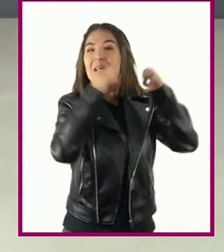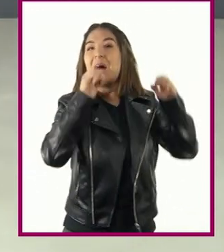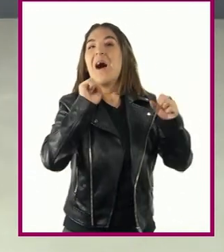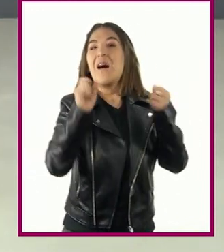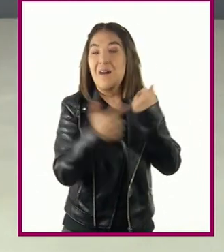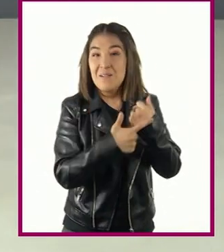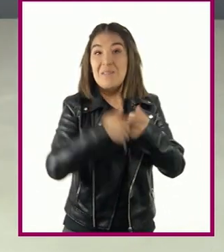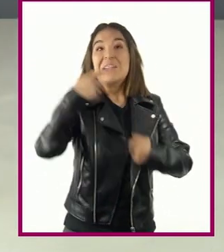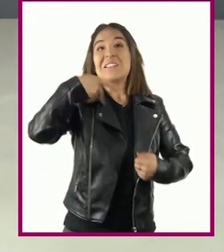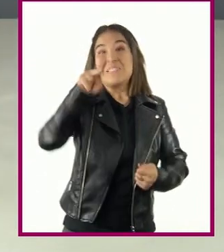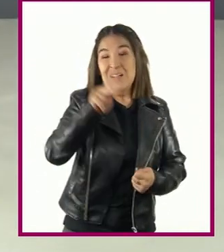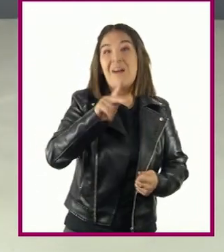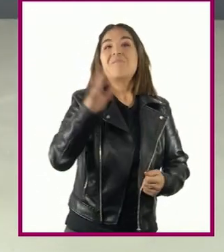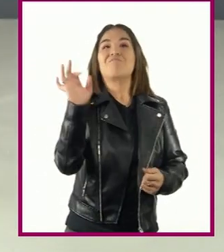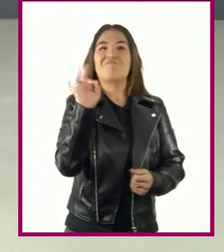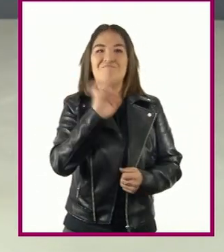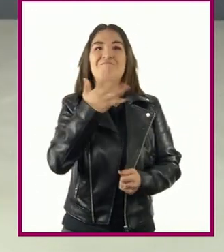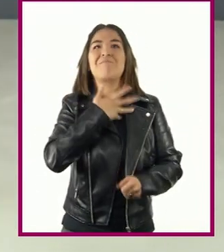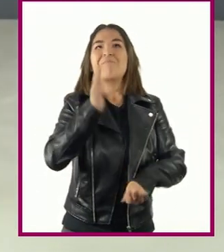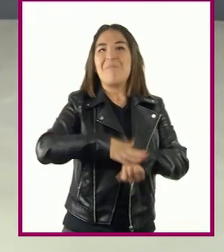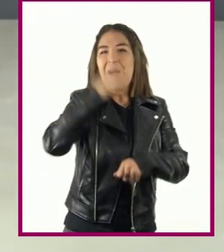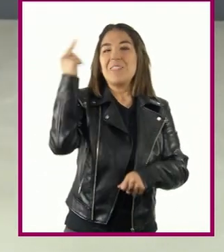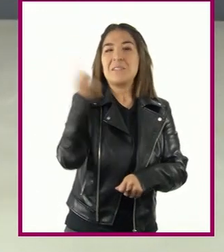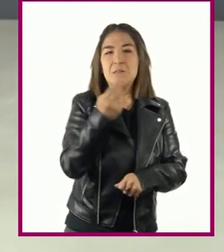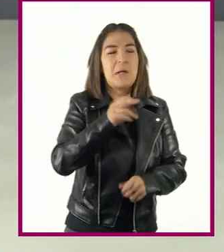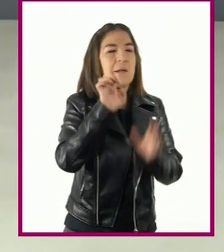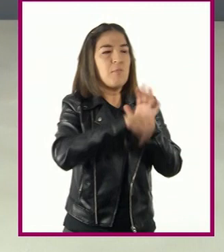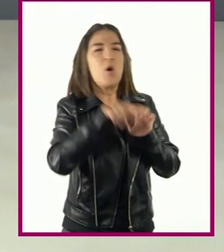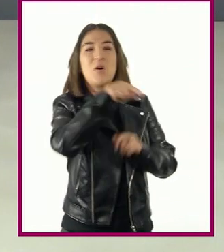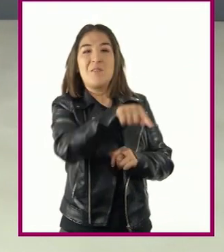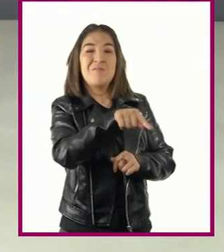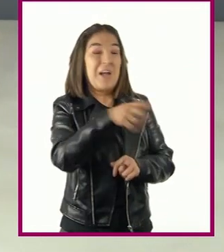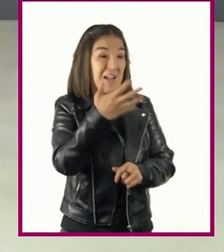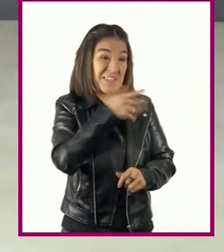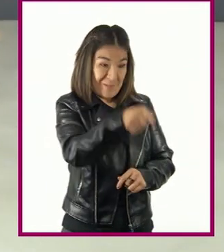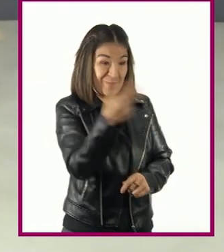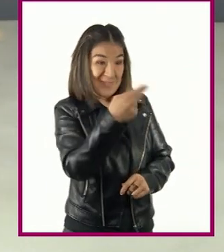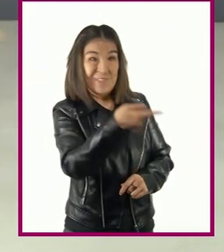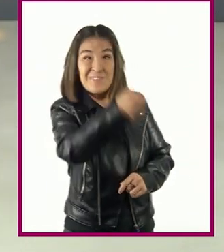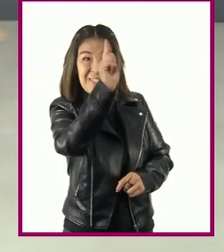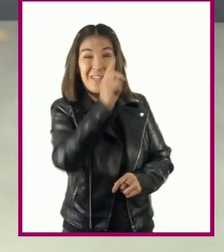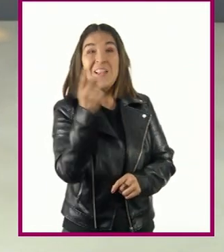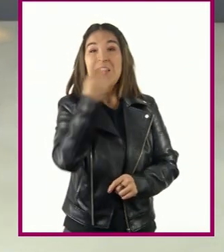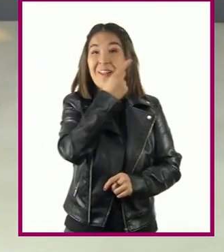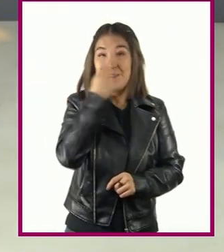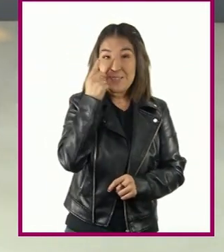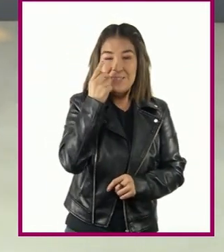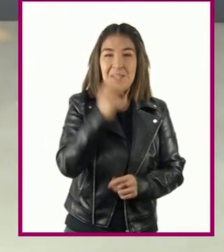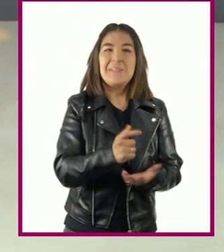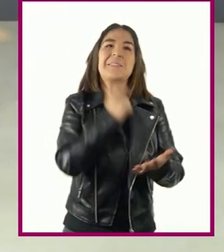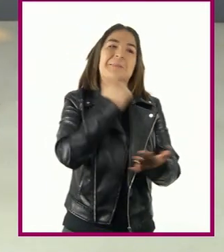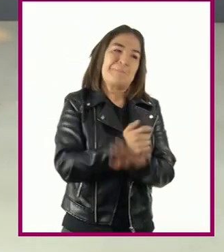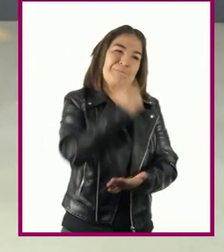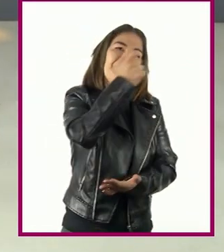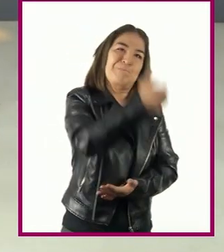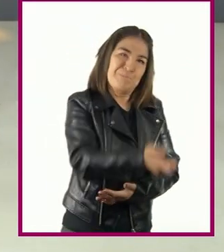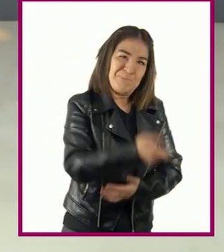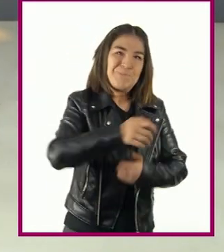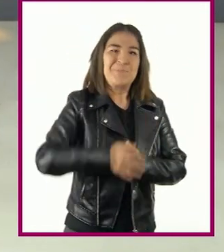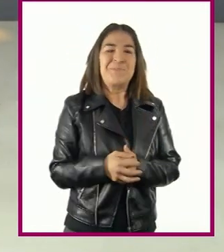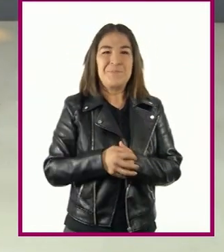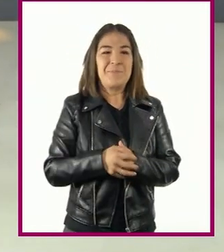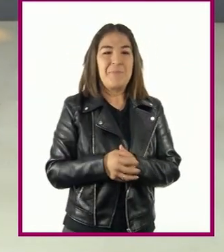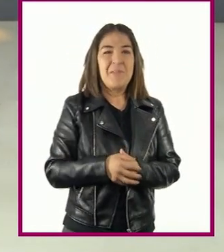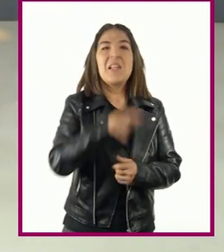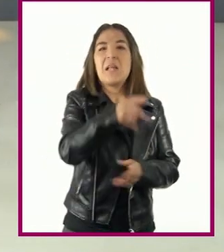necesidades, así que tal vez alguien necesite ir al dentista y sea un gasto no considerado. ¿A quién le